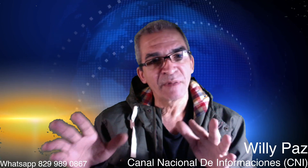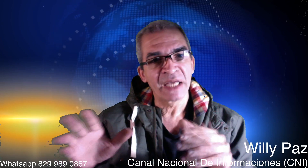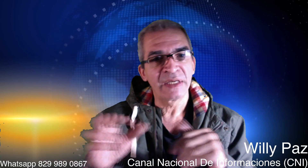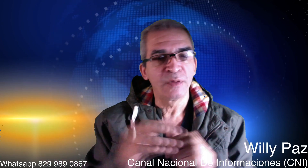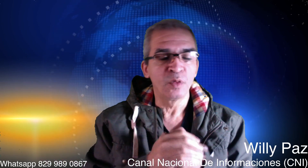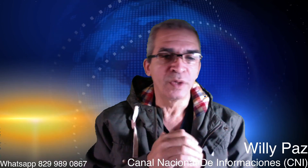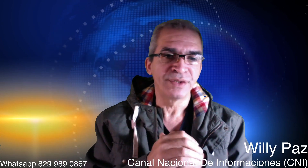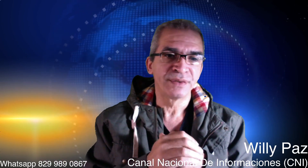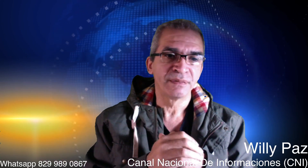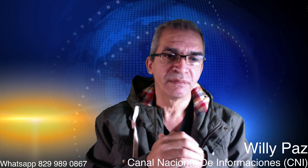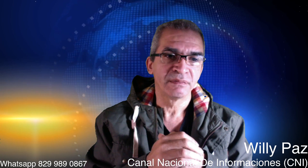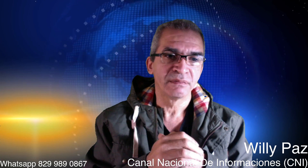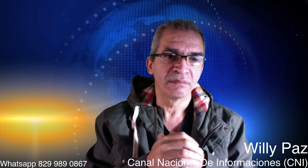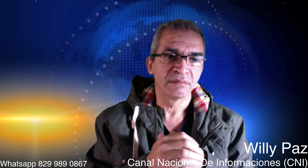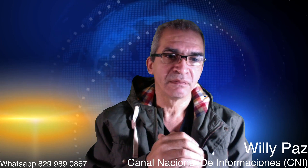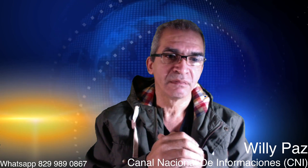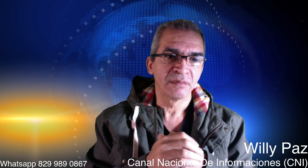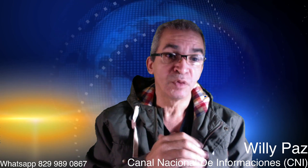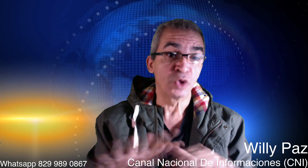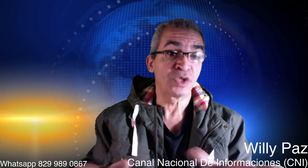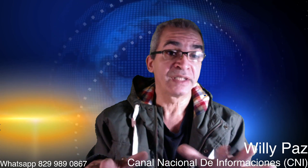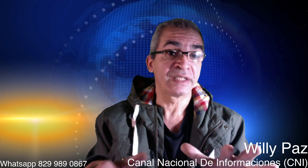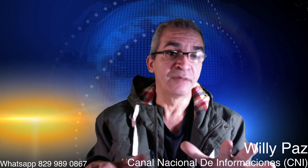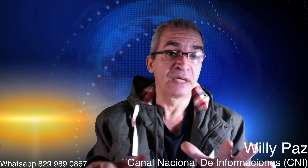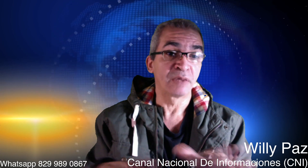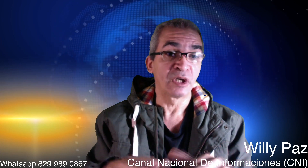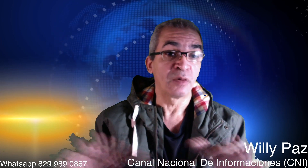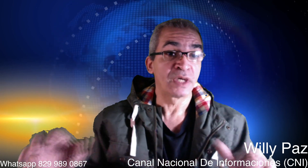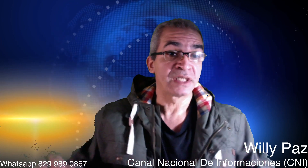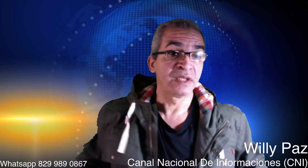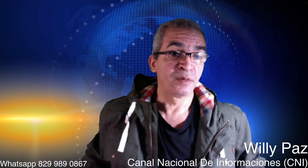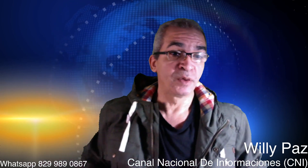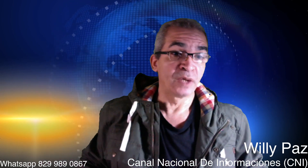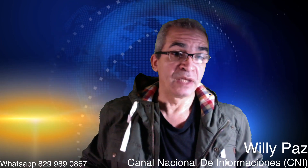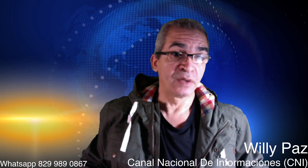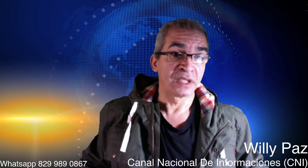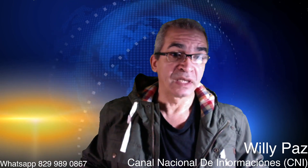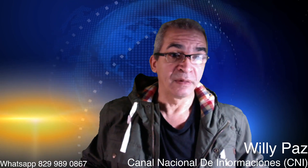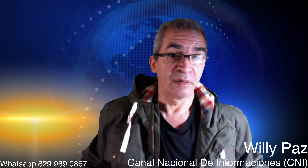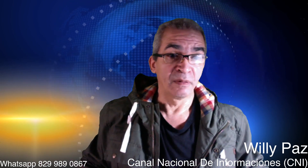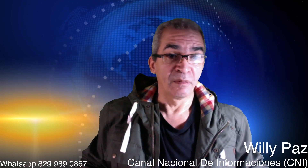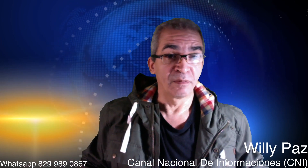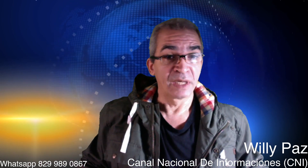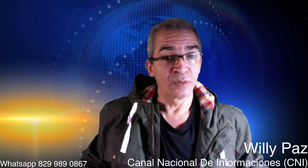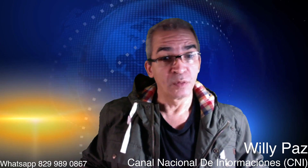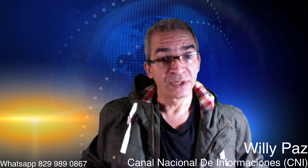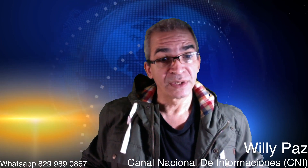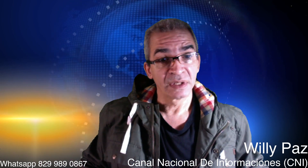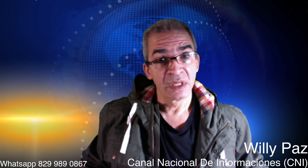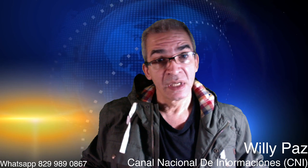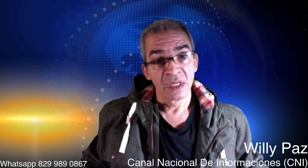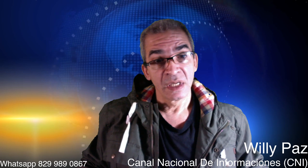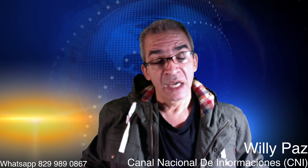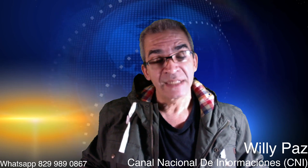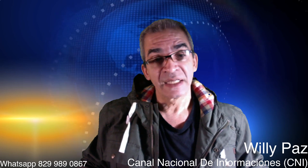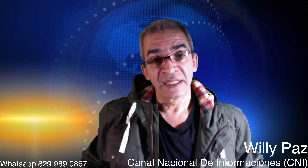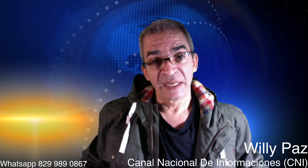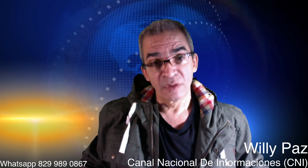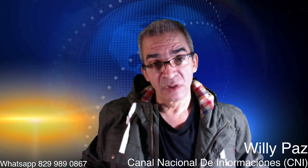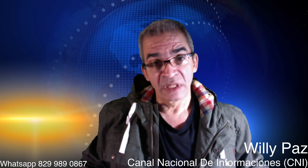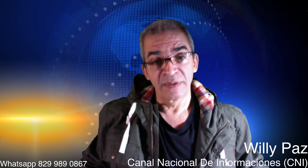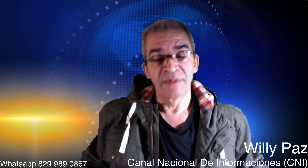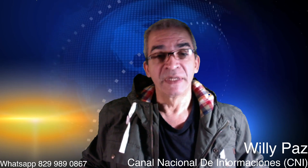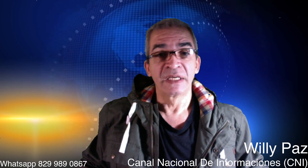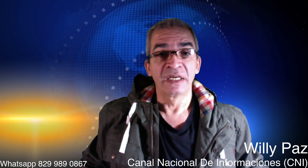hasta que me pare un juez. Yo sé que está mal, pero la voy a seguir violando hasta que pare un juez. Hacen